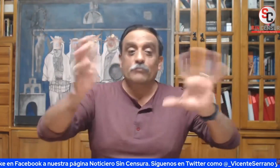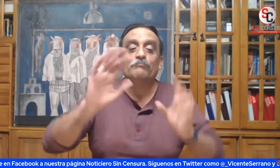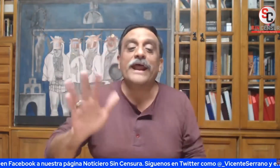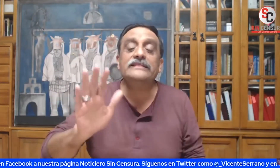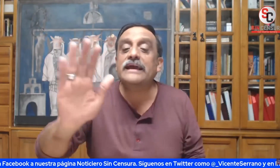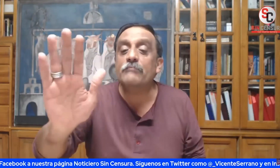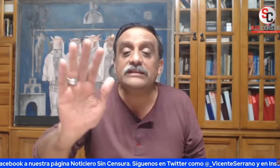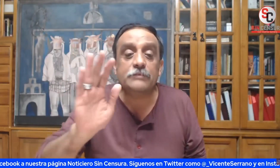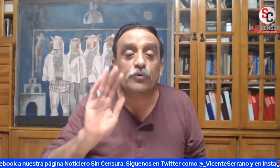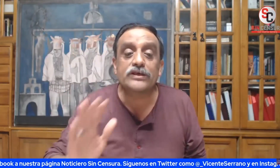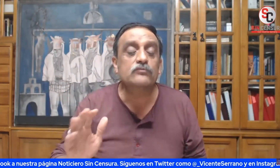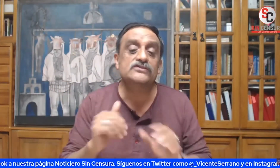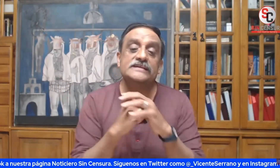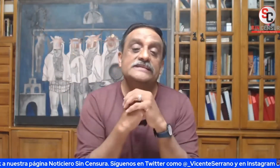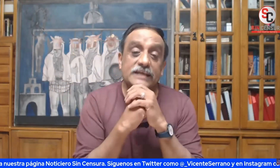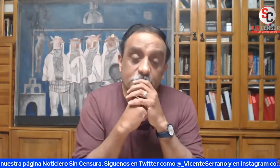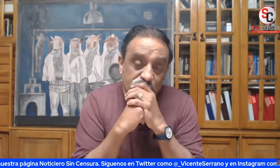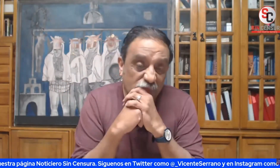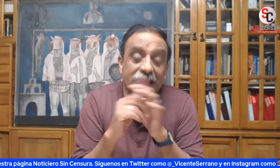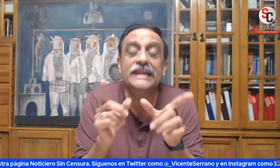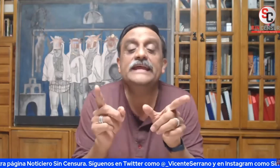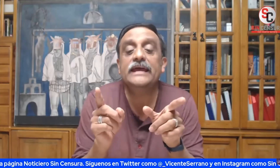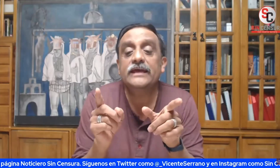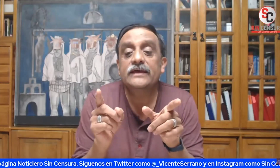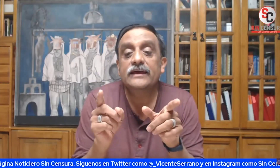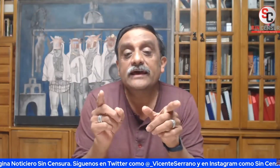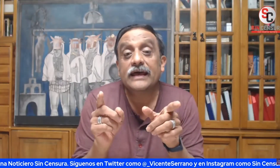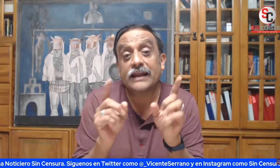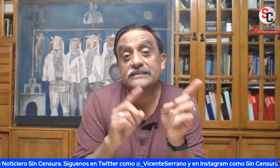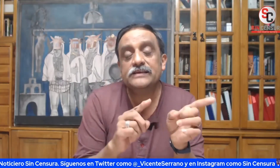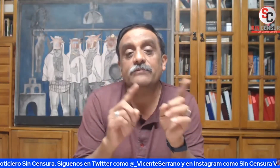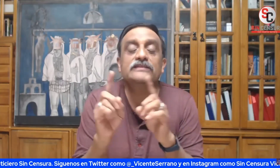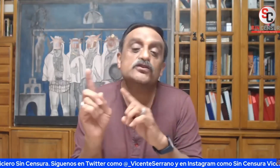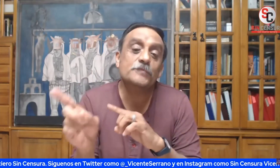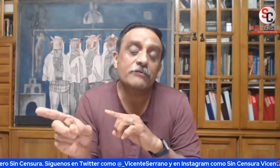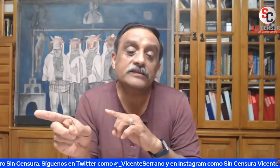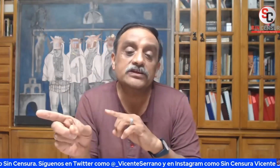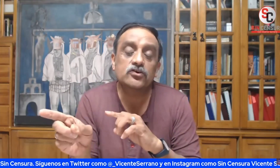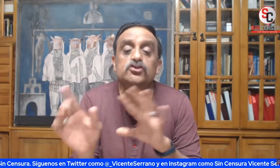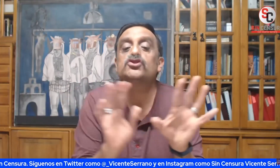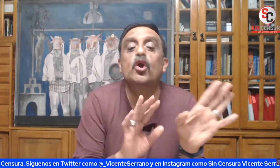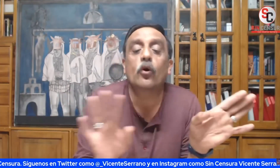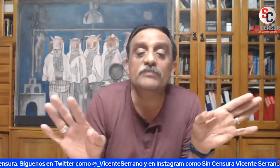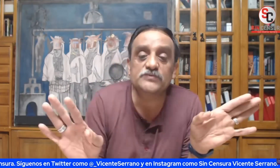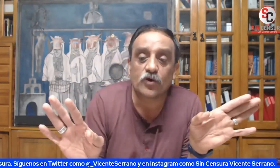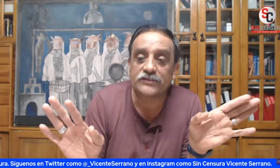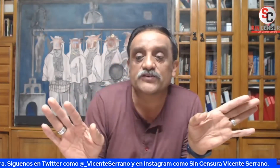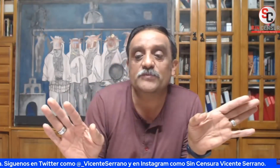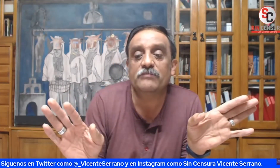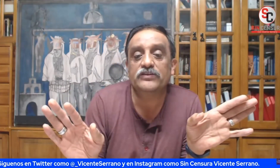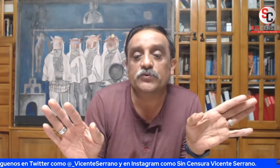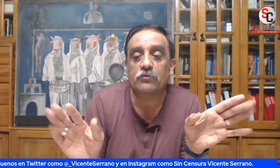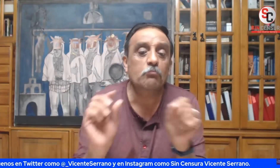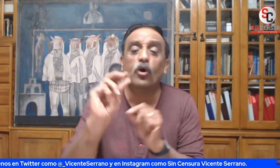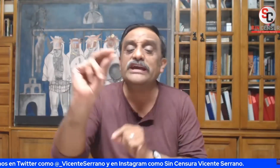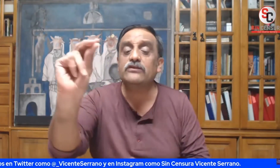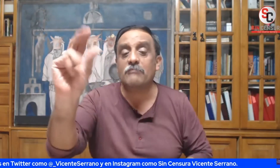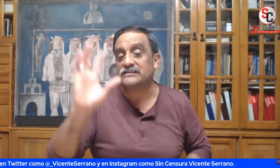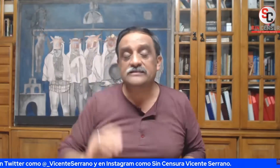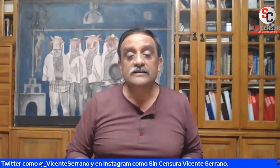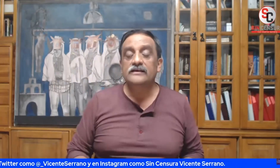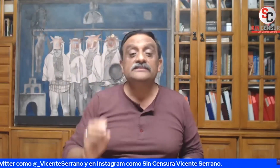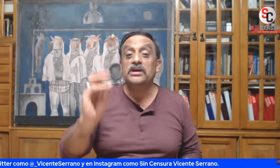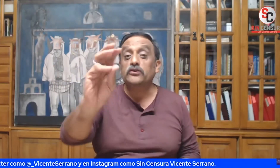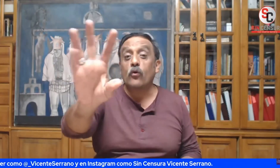INE, prácticamente podemos decir que el INE recibe en 2022 lo mismo que en 2021.